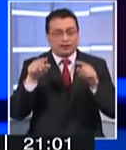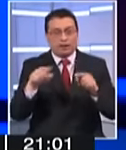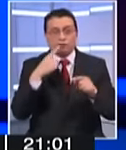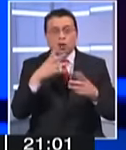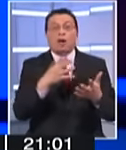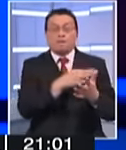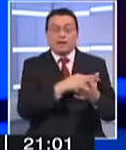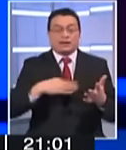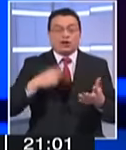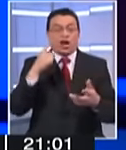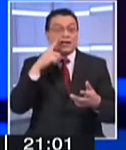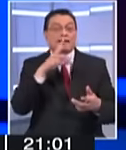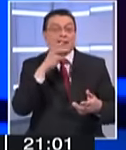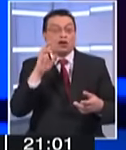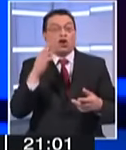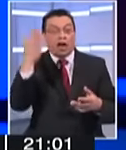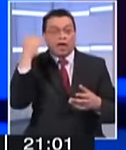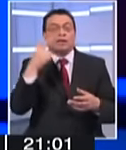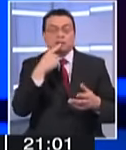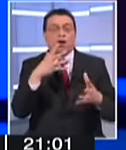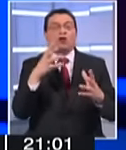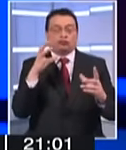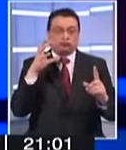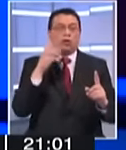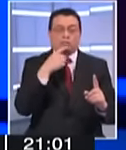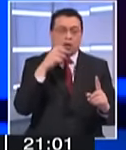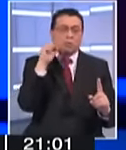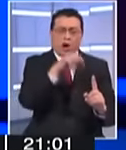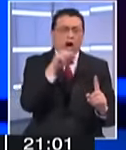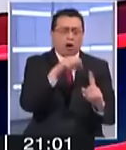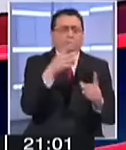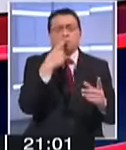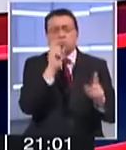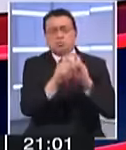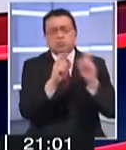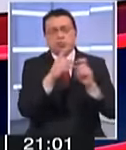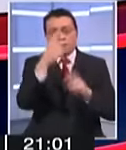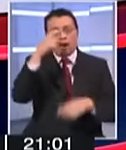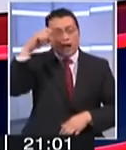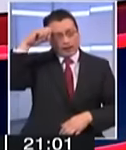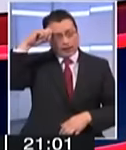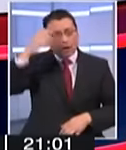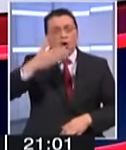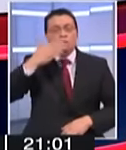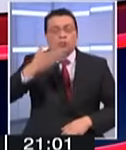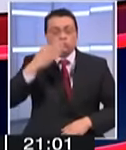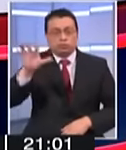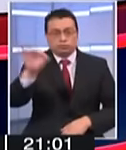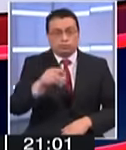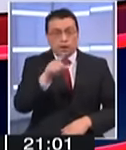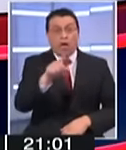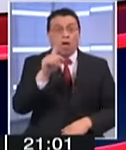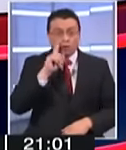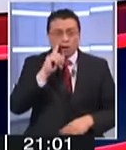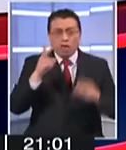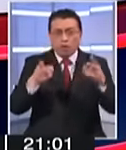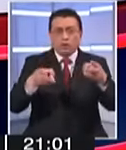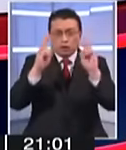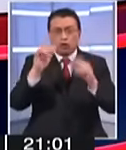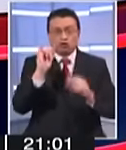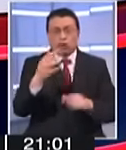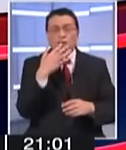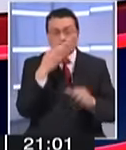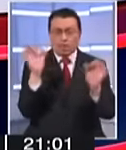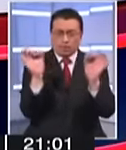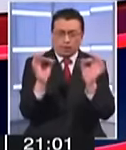del Ministerio del Interior cuando fue agredida tras declarar en Rancagua. Compañón tiene derecho, por supuesto, a expresar